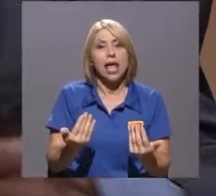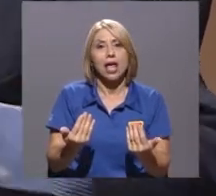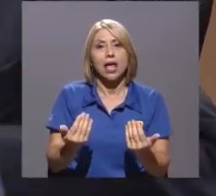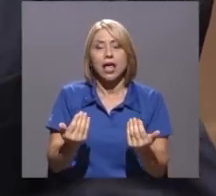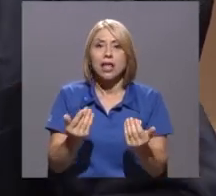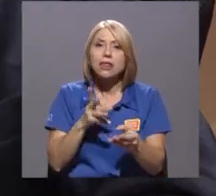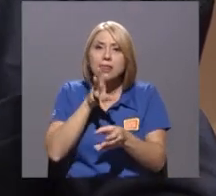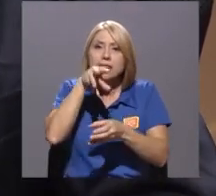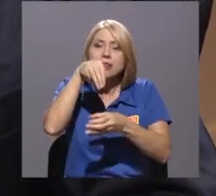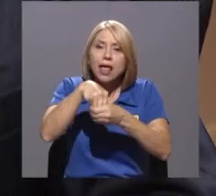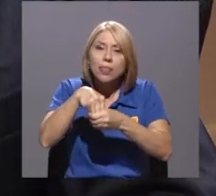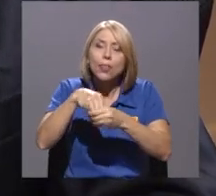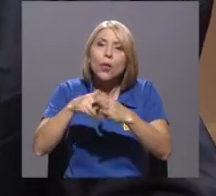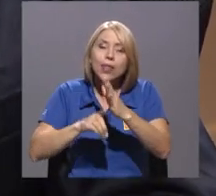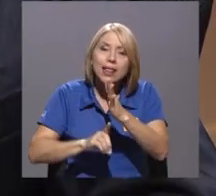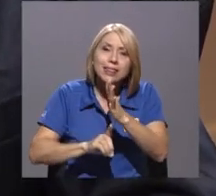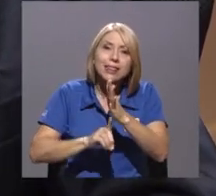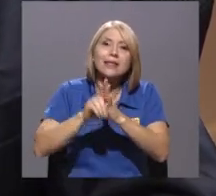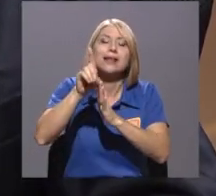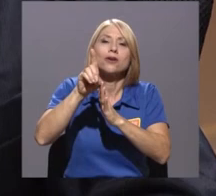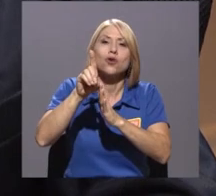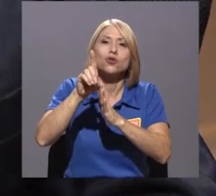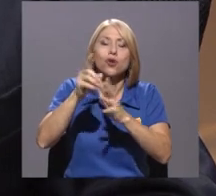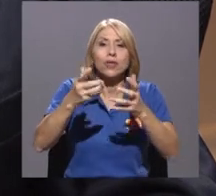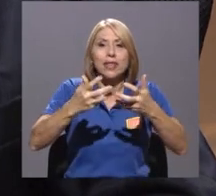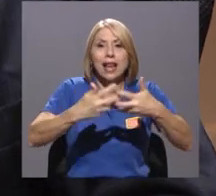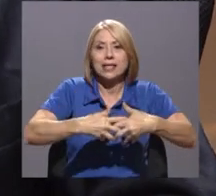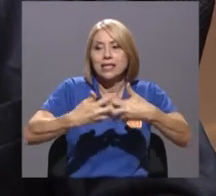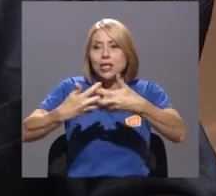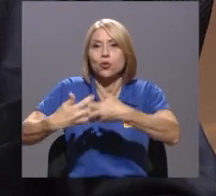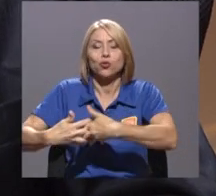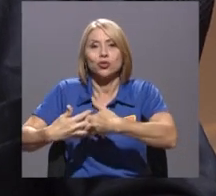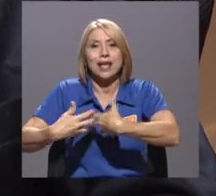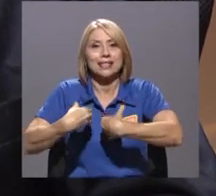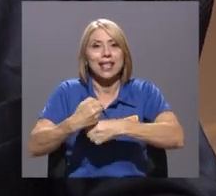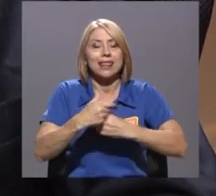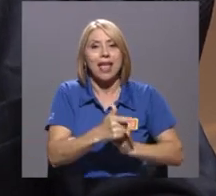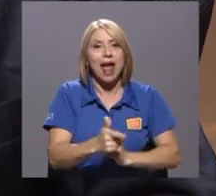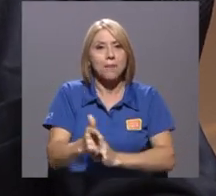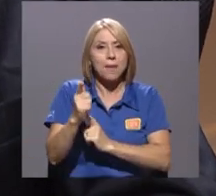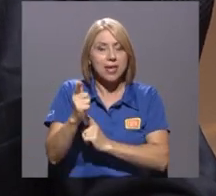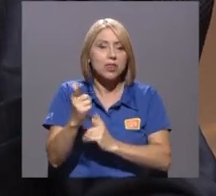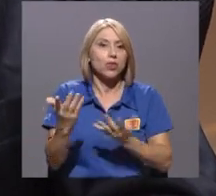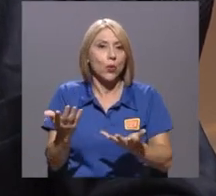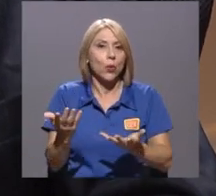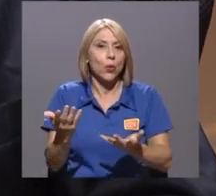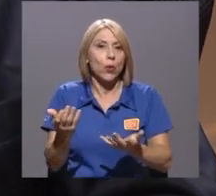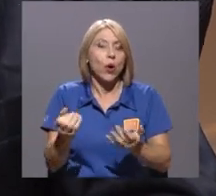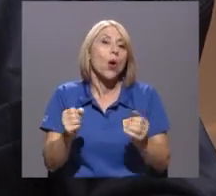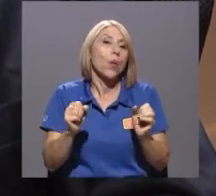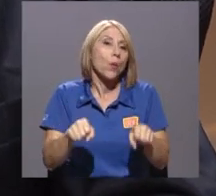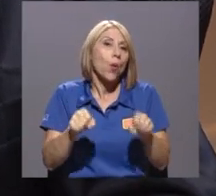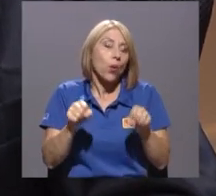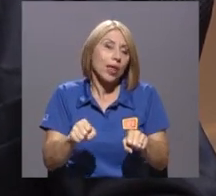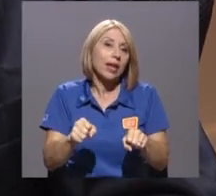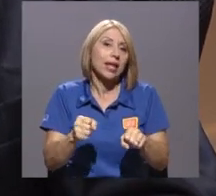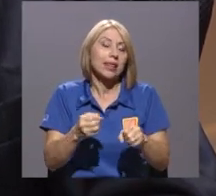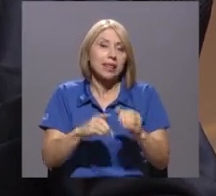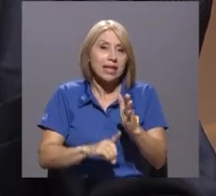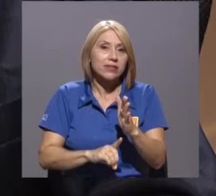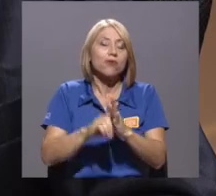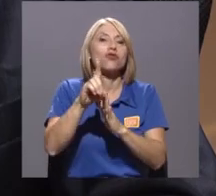de las industrias de armamento para desarrollar la autonomía de